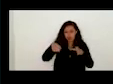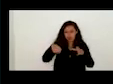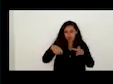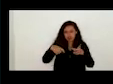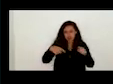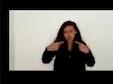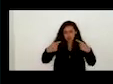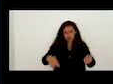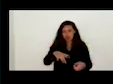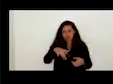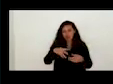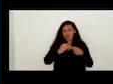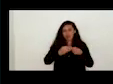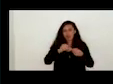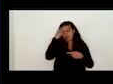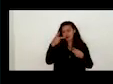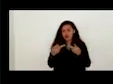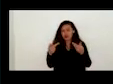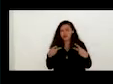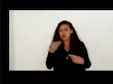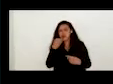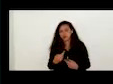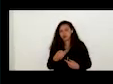del plato saludable?